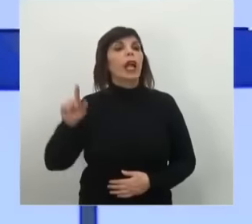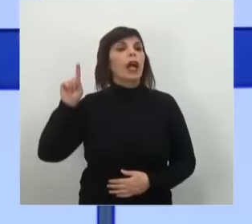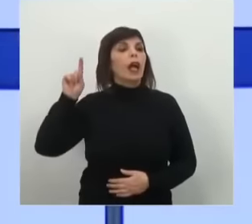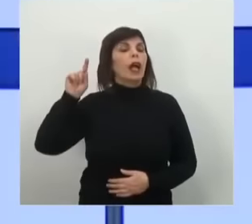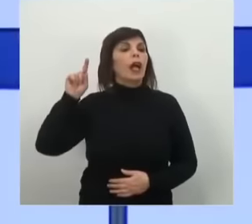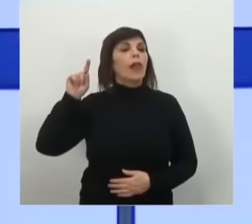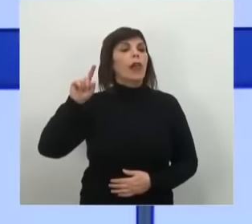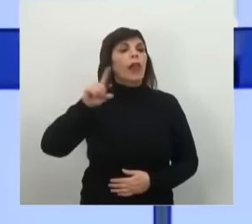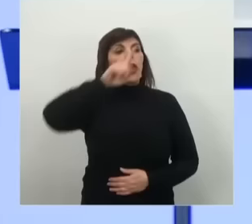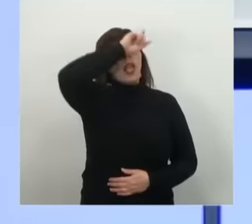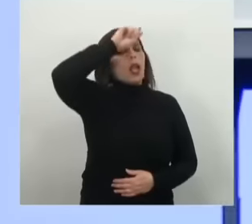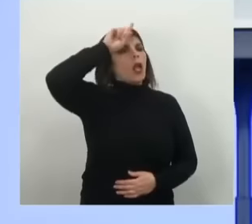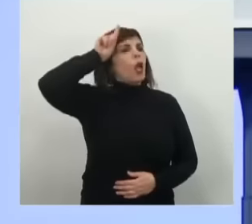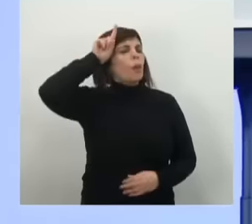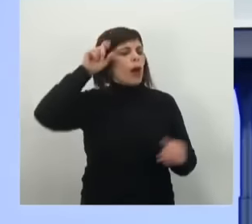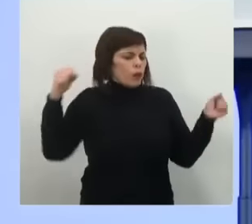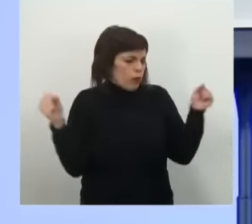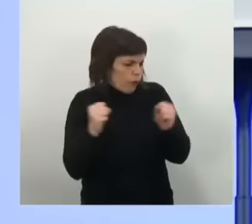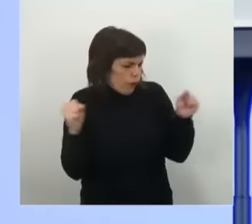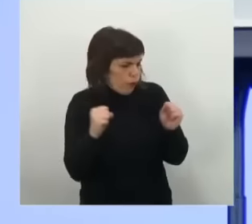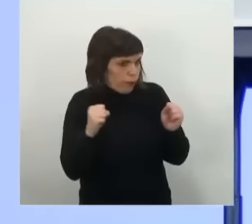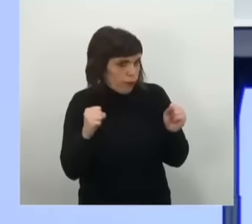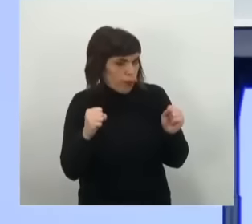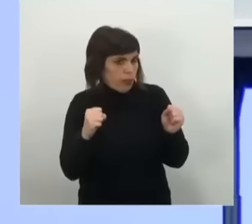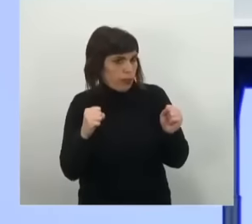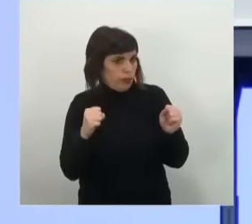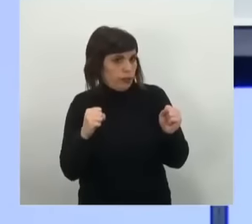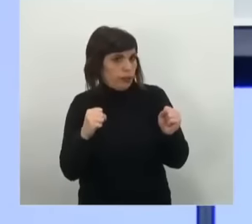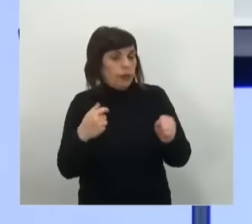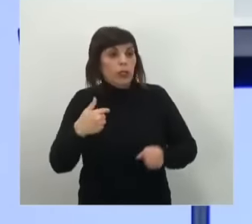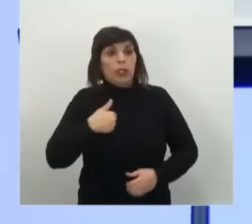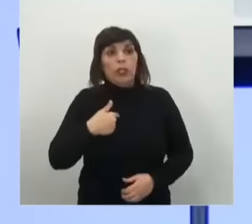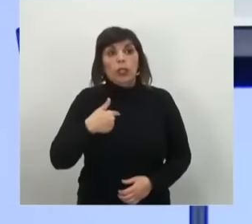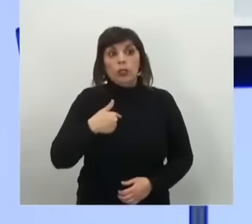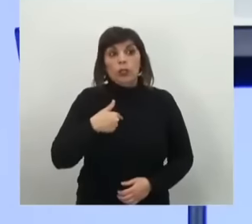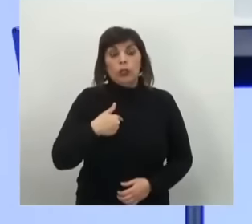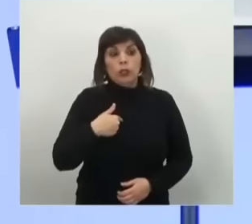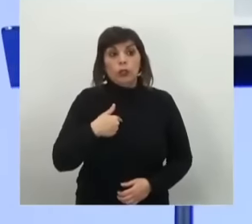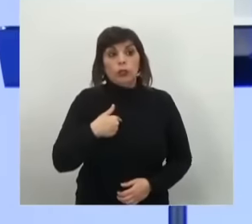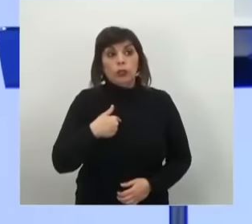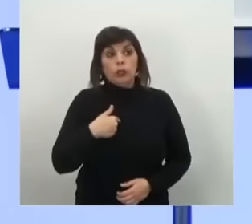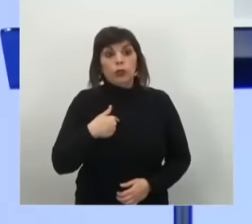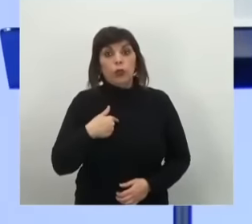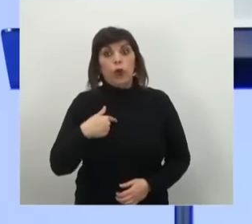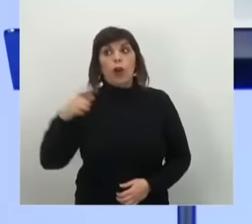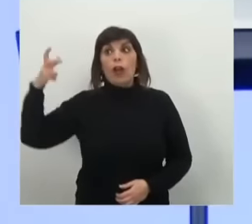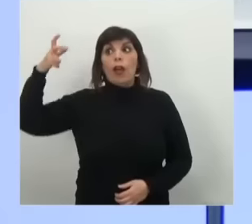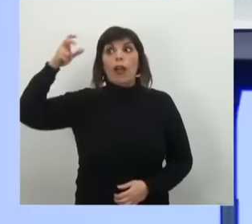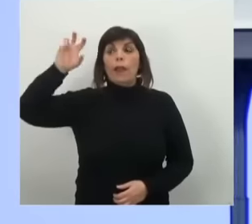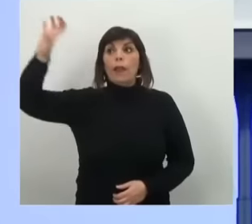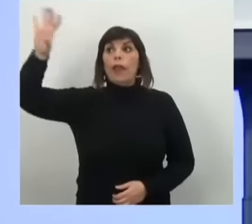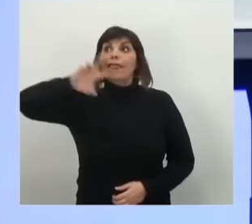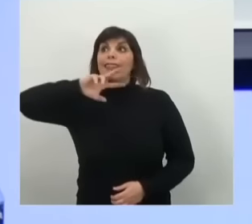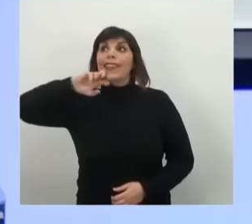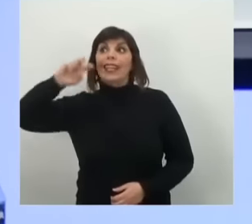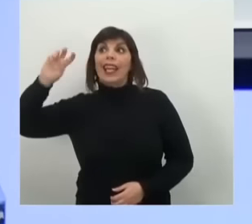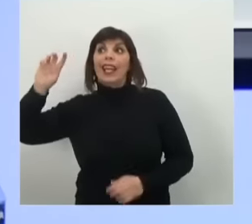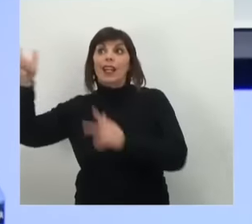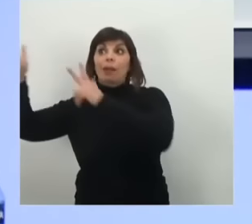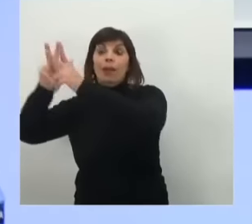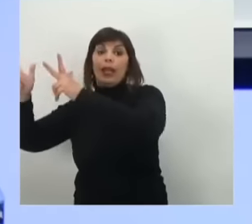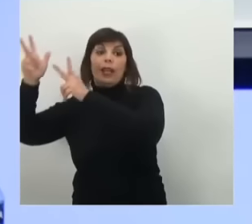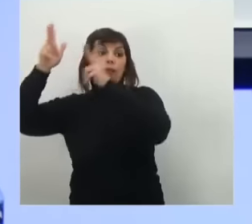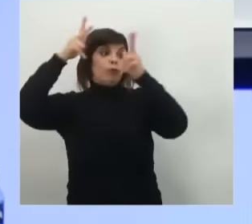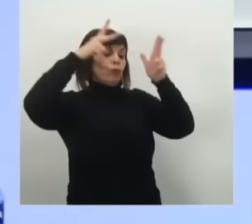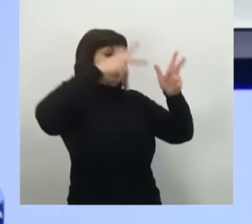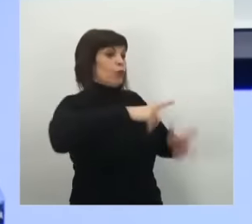venís del Madrid hace frío Entonces no venía preparado para el frío de Madrid número uno número dos yo empecé